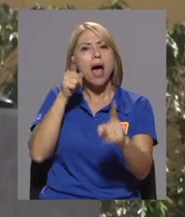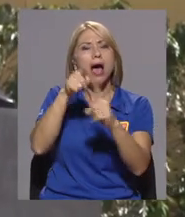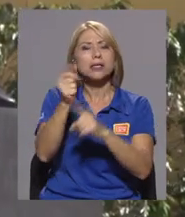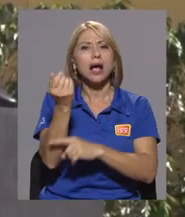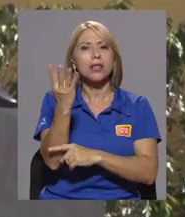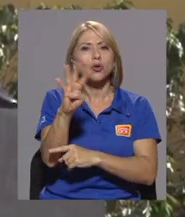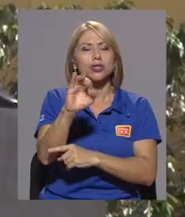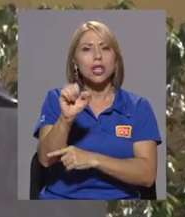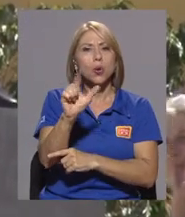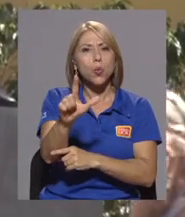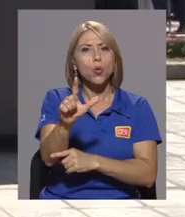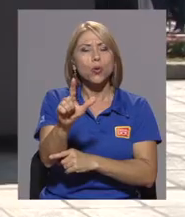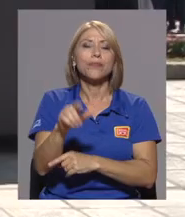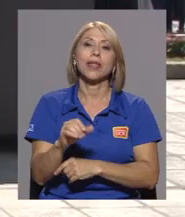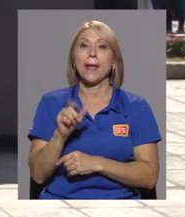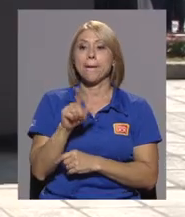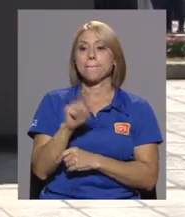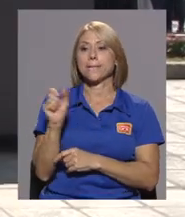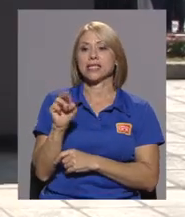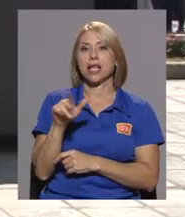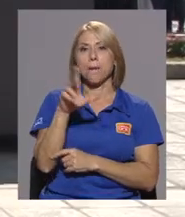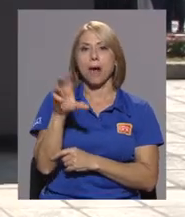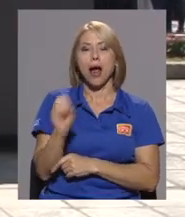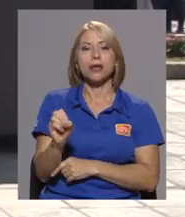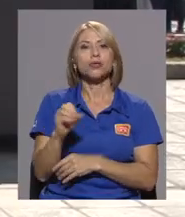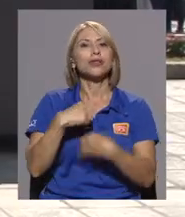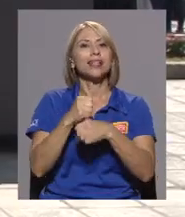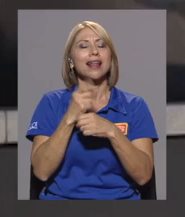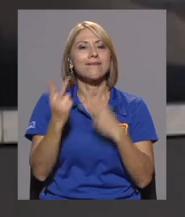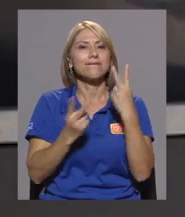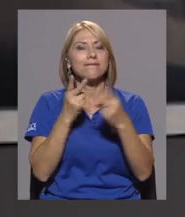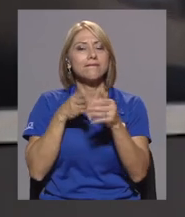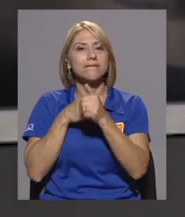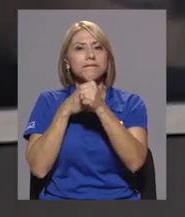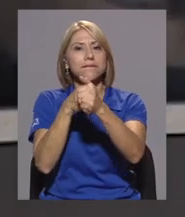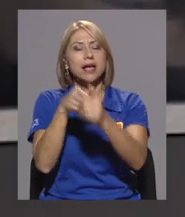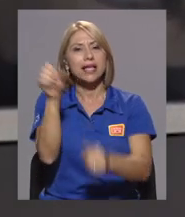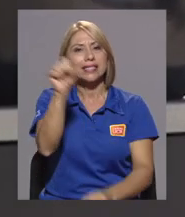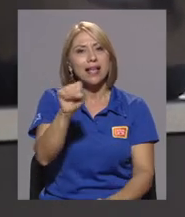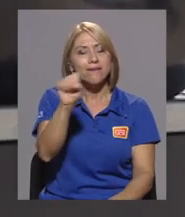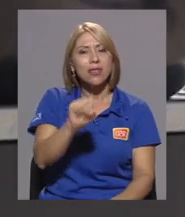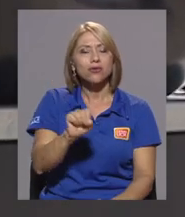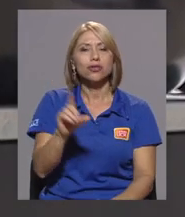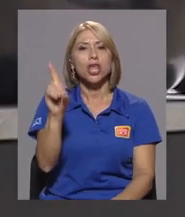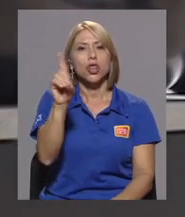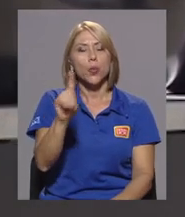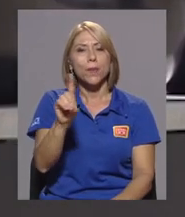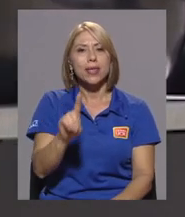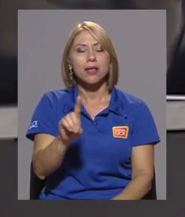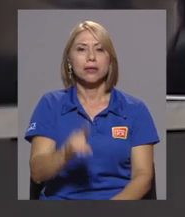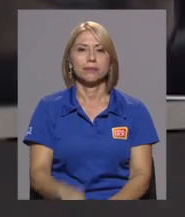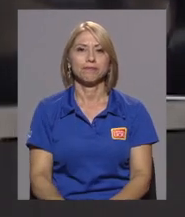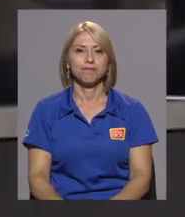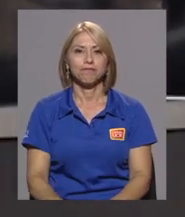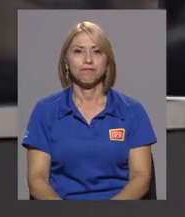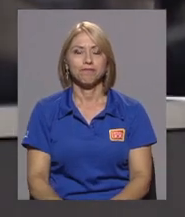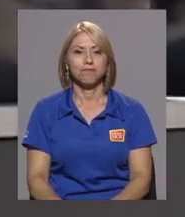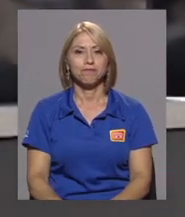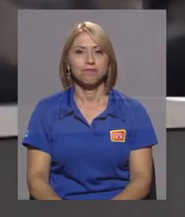el 14 de julio y durante el mes de marzo se ofrecerán visitas guiadas los días sábados y domingos.